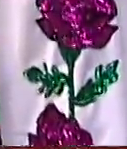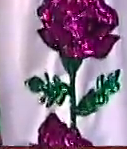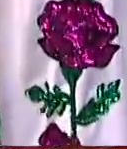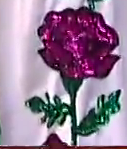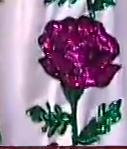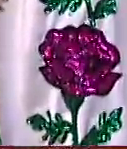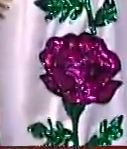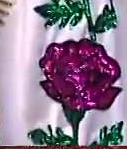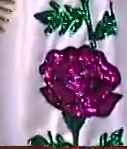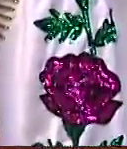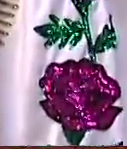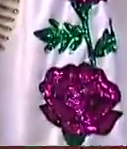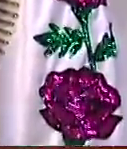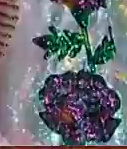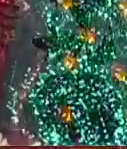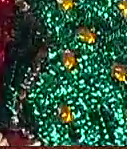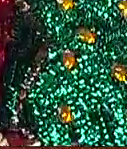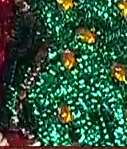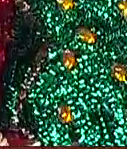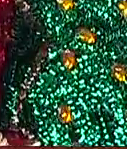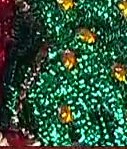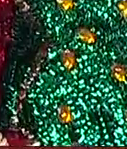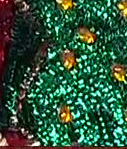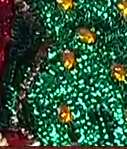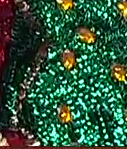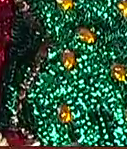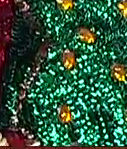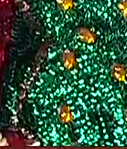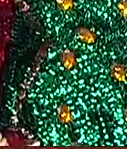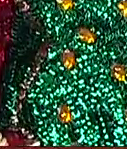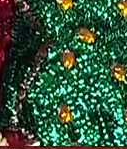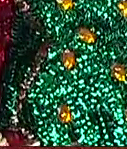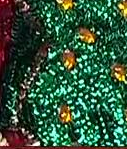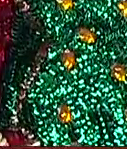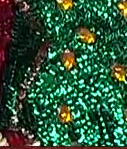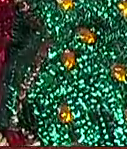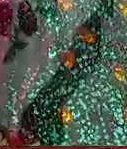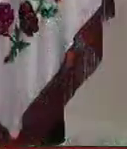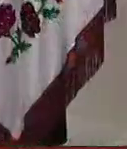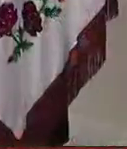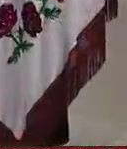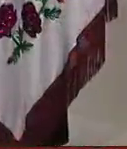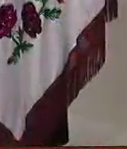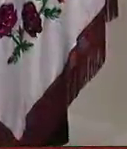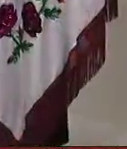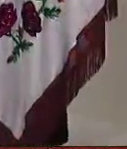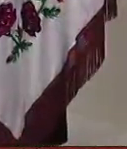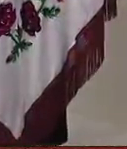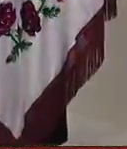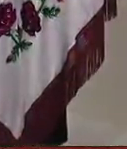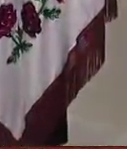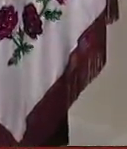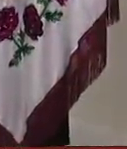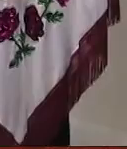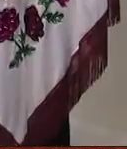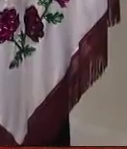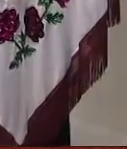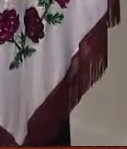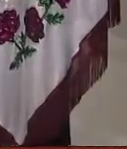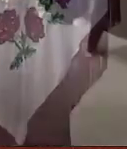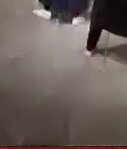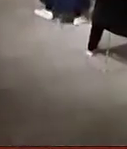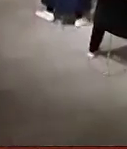de la culebra, en el carnaval de Tlaxcala, que lleva a la Virgen de Guadalupe impresa sobre vinil y rosas bordadas con lentejuela en la parte de la